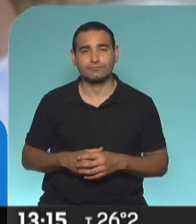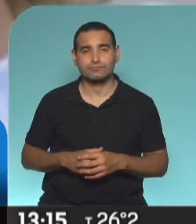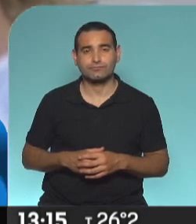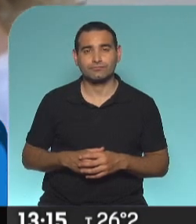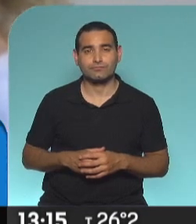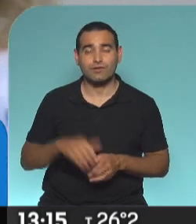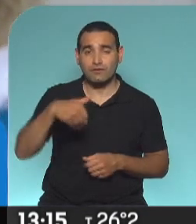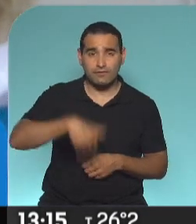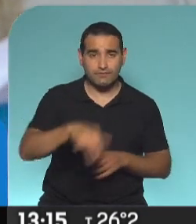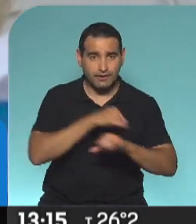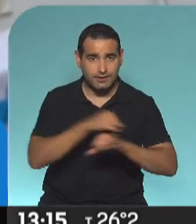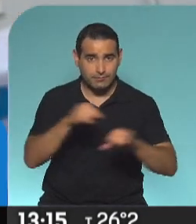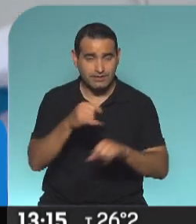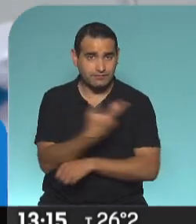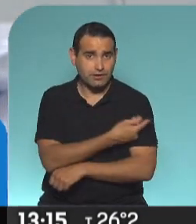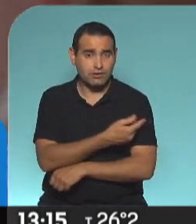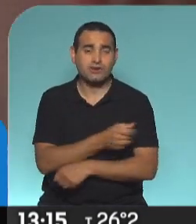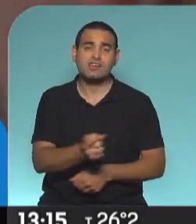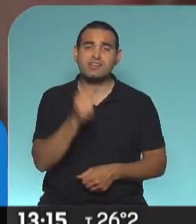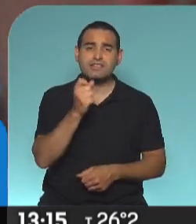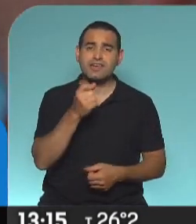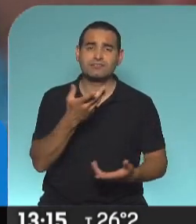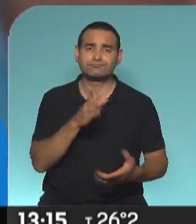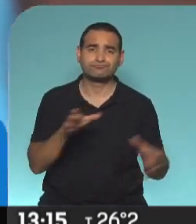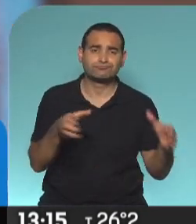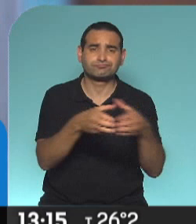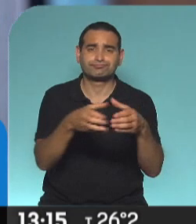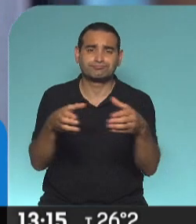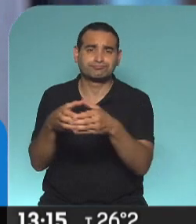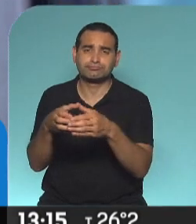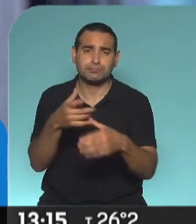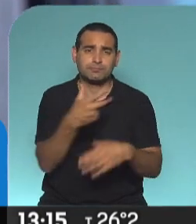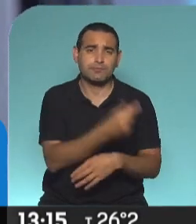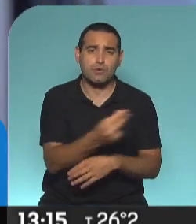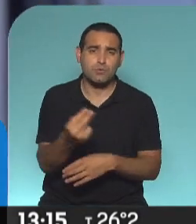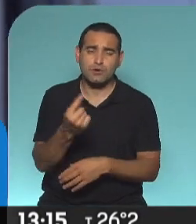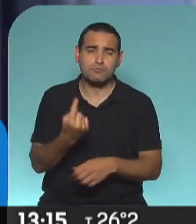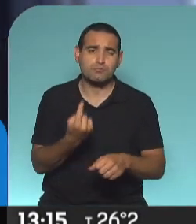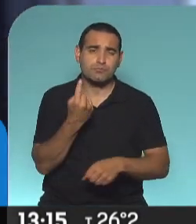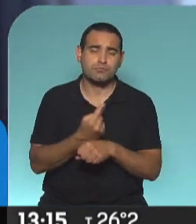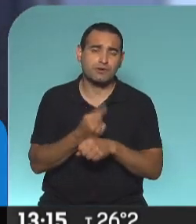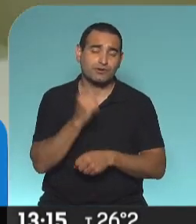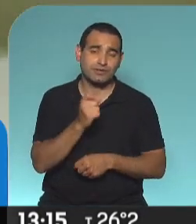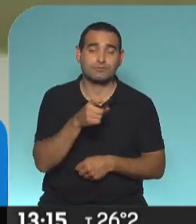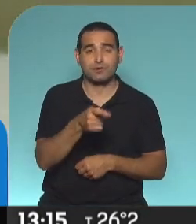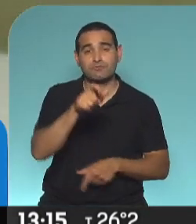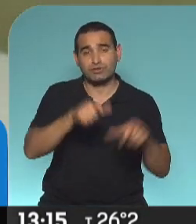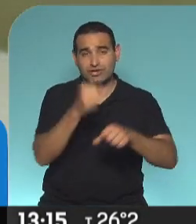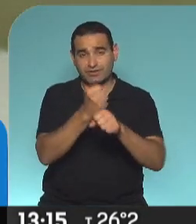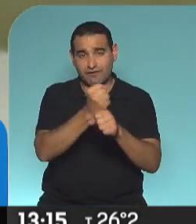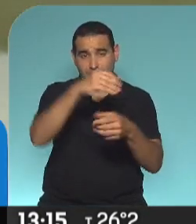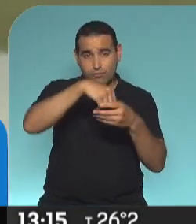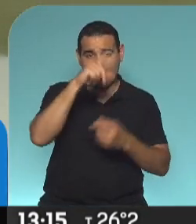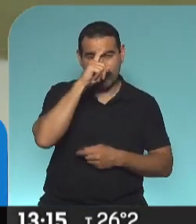en una campaña de vacunación y quienes serían lo principal las primeras personas que se vacunen ya se está previendo que van a hacerlo el personal de salud